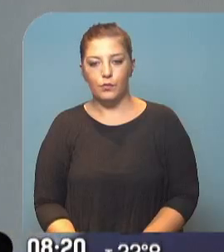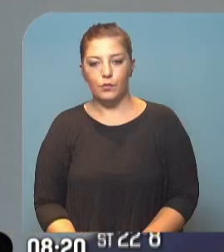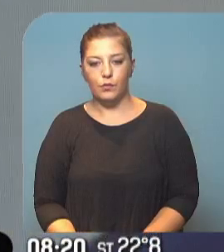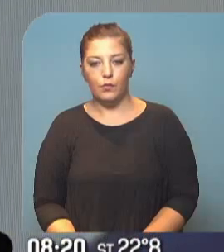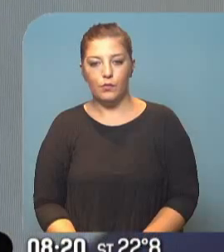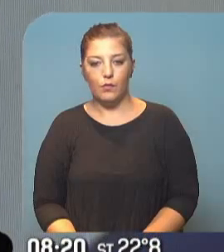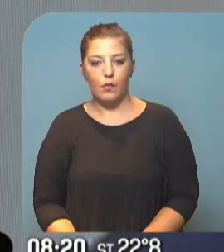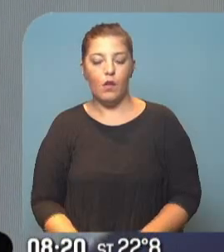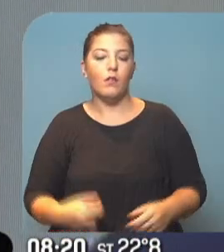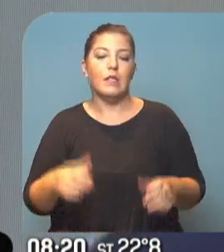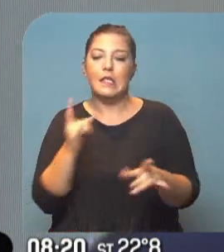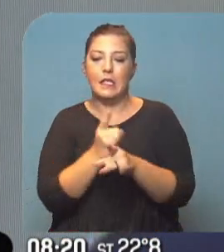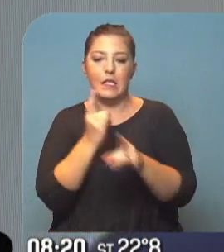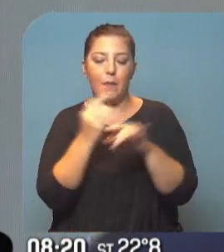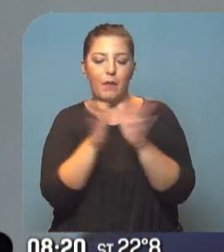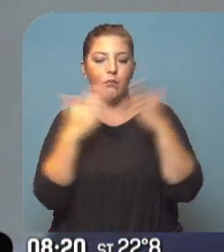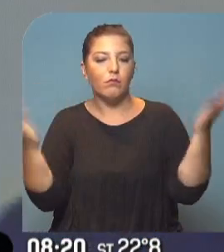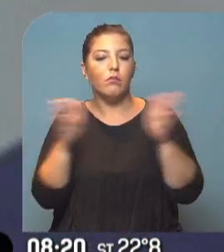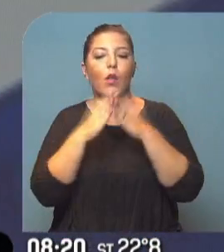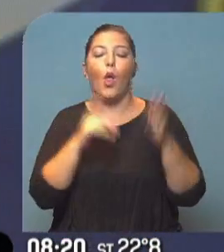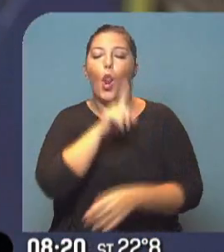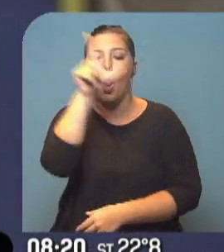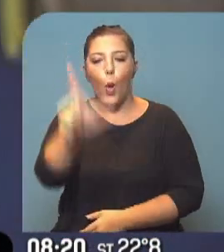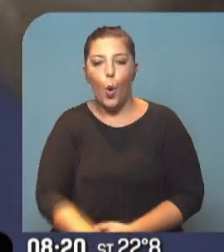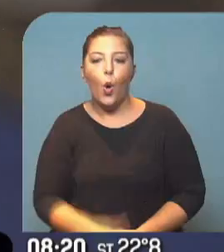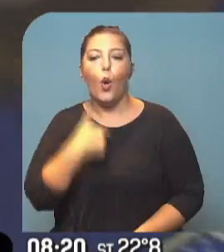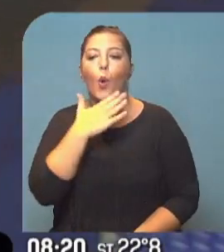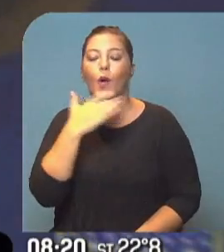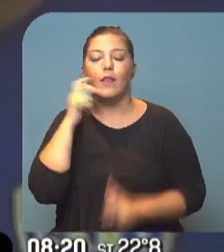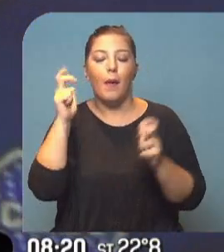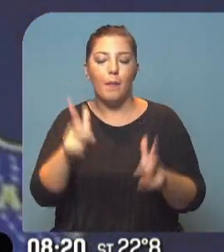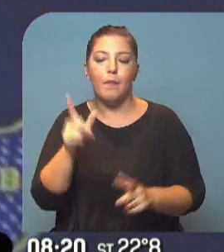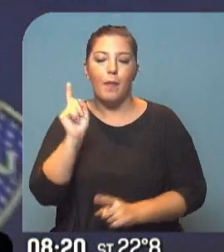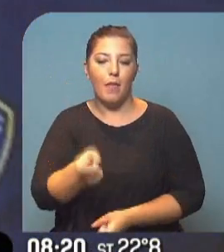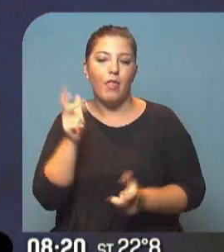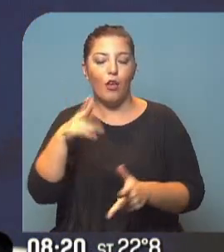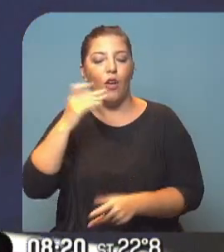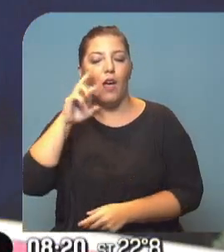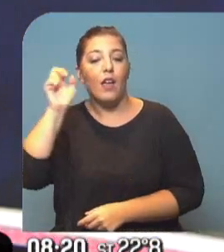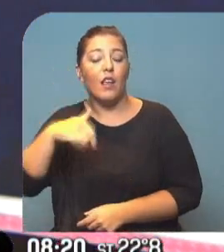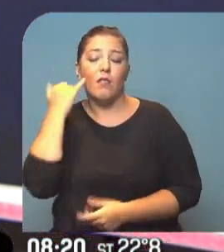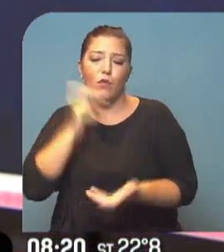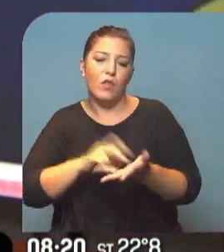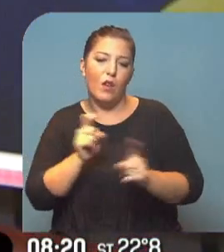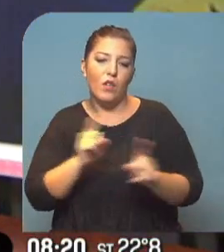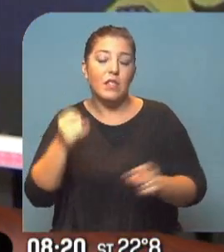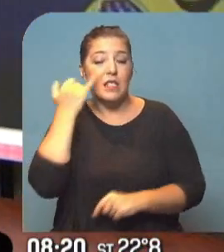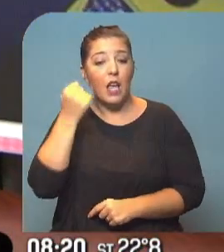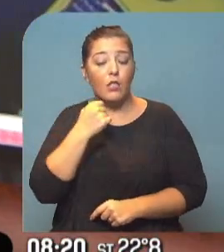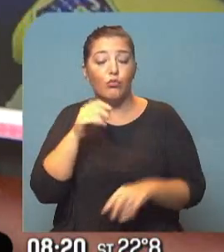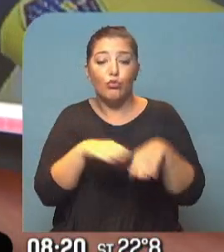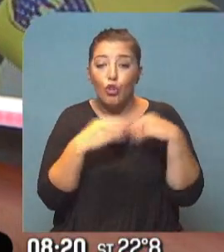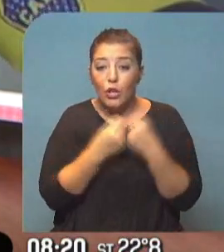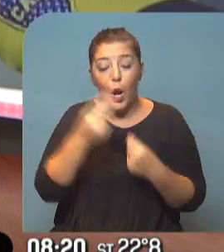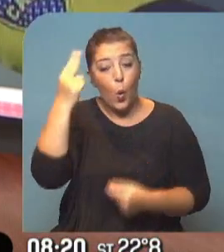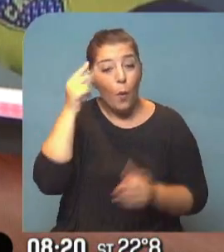reiterada la tapa de los lunes con Boca Juniors, lo repasaba Karin también, Alejandro, es que ya no es noticia, son 9 los puntos